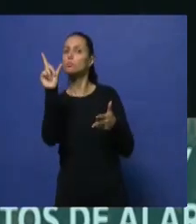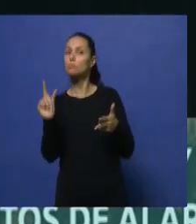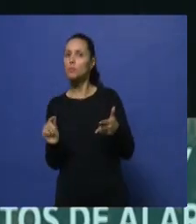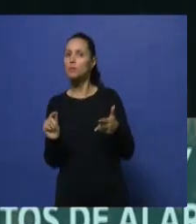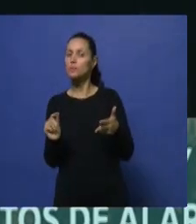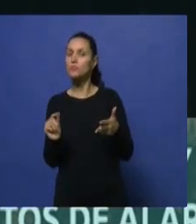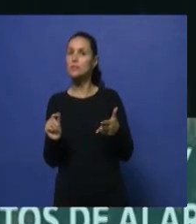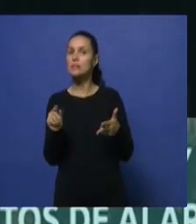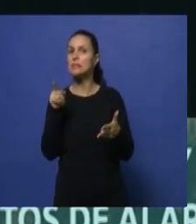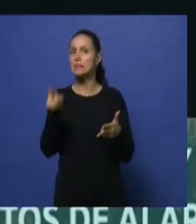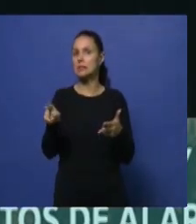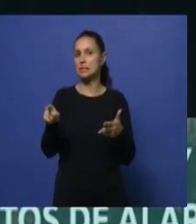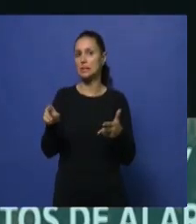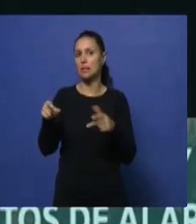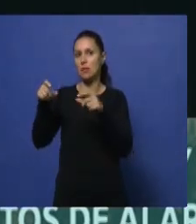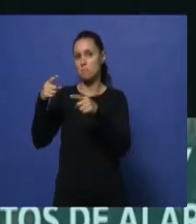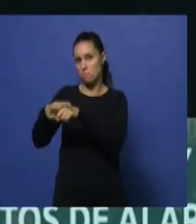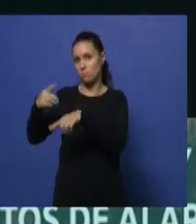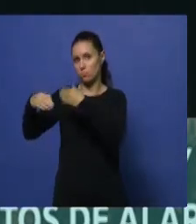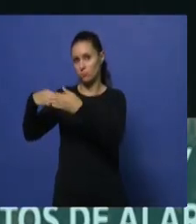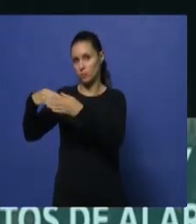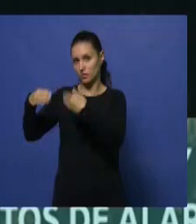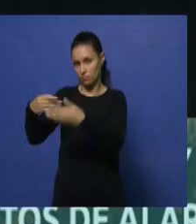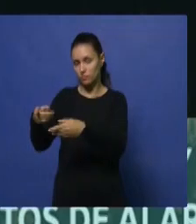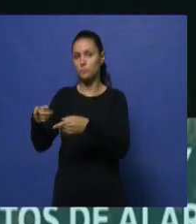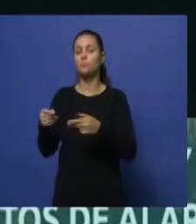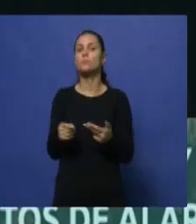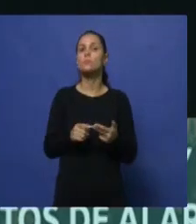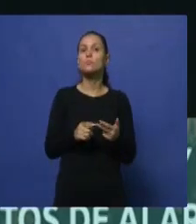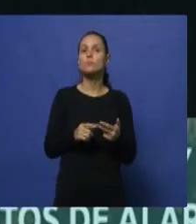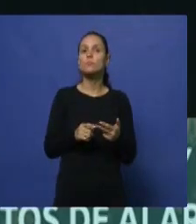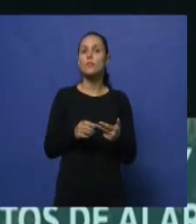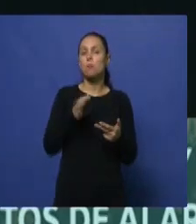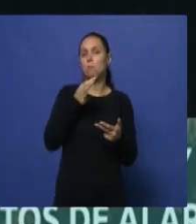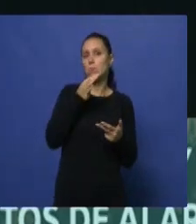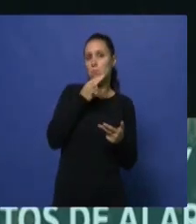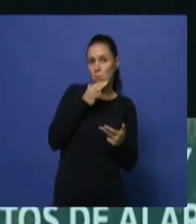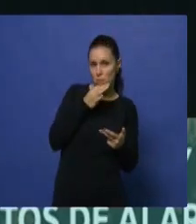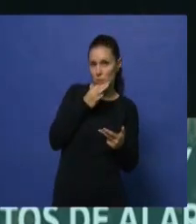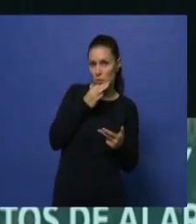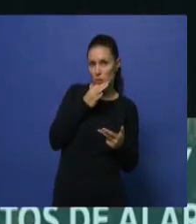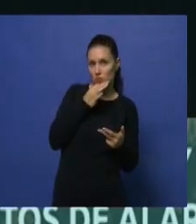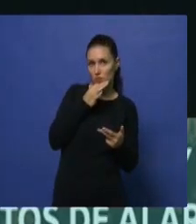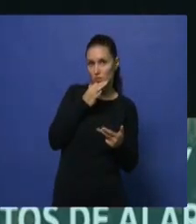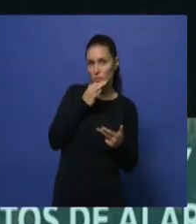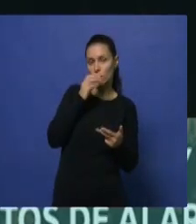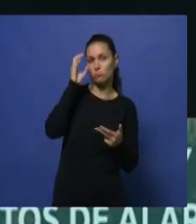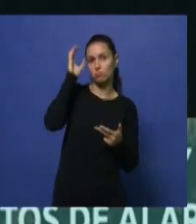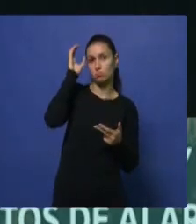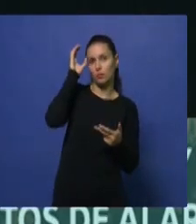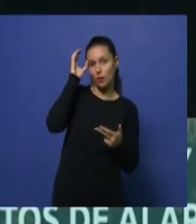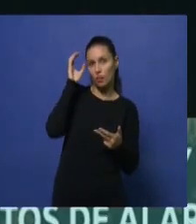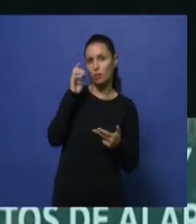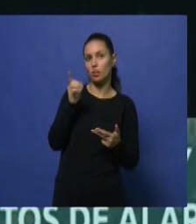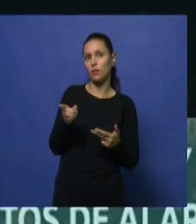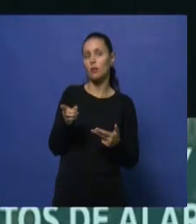barajando se está barajando en el club genoa de italia ya que invitó a los dos clubes a localizarse